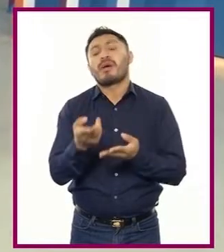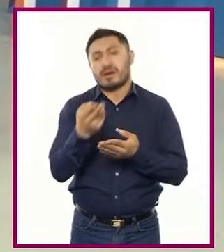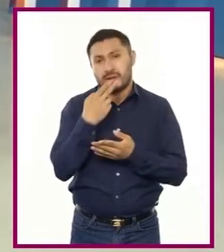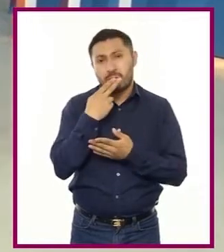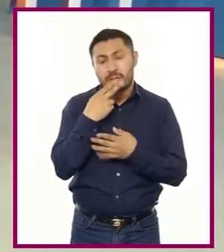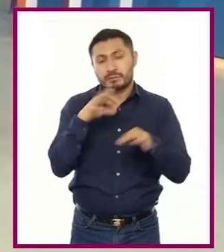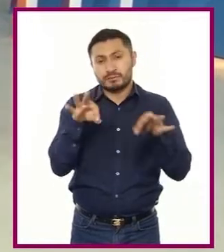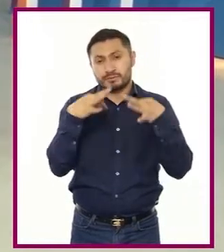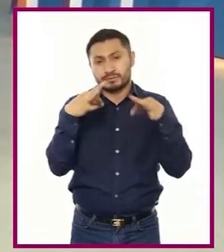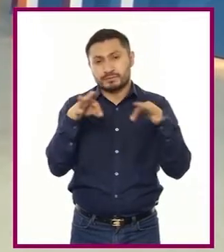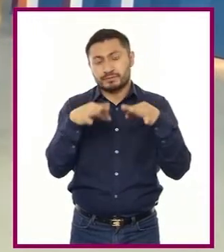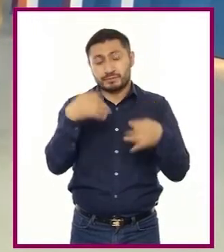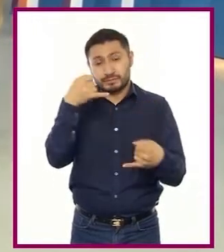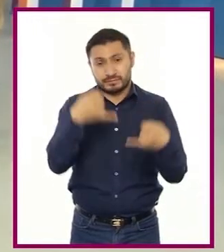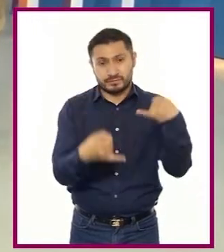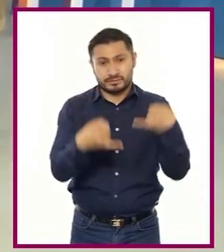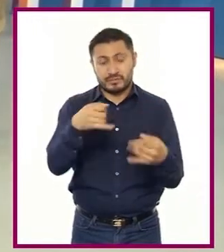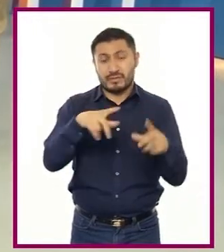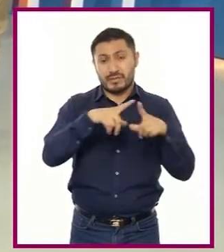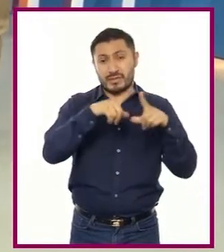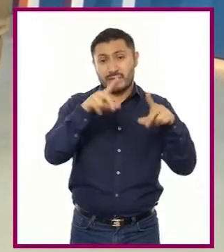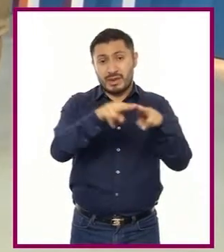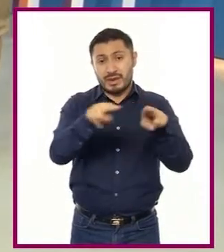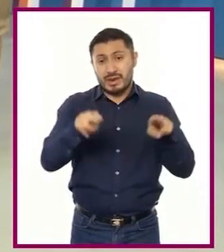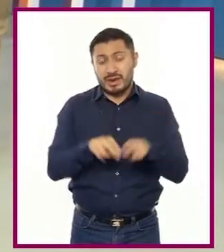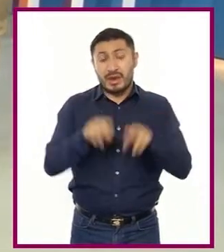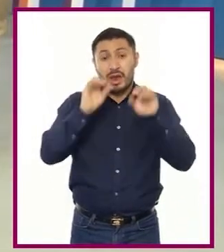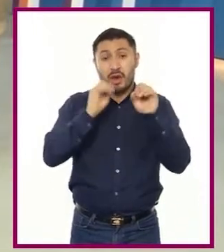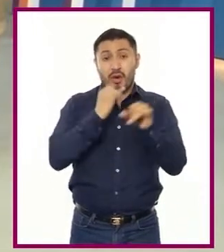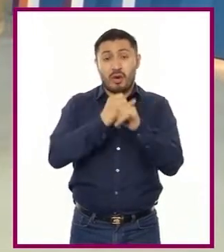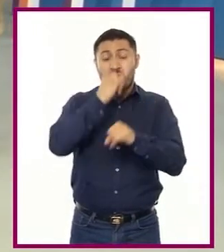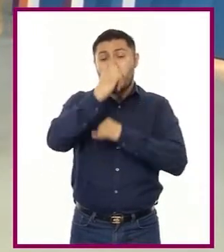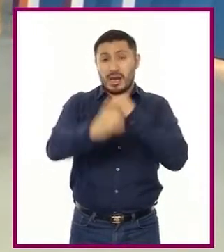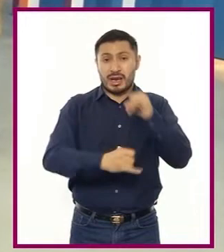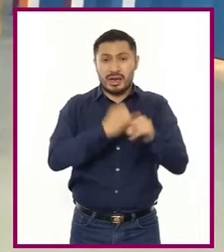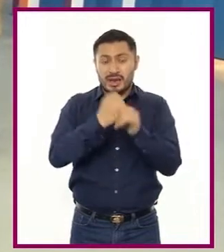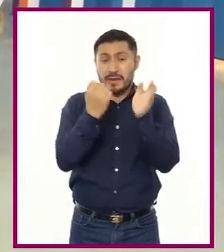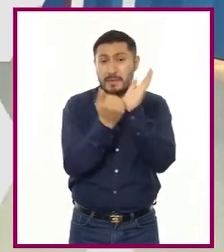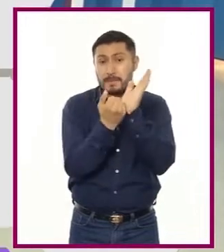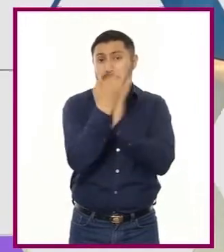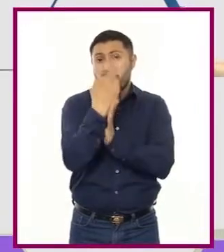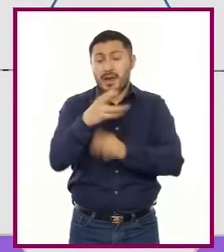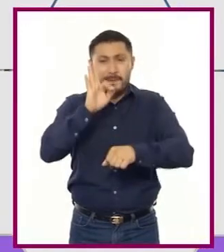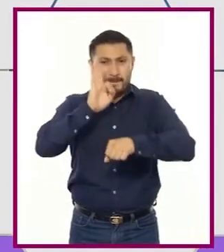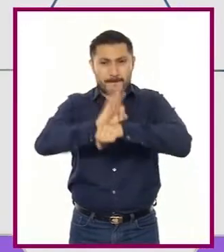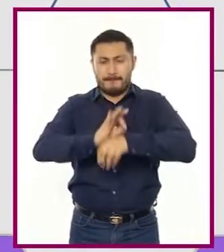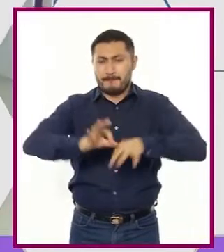instrumento jurídico nacional o internacional que dé mayor protección.